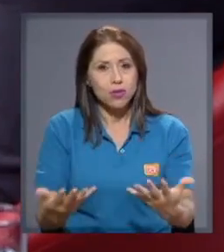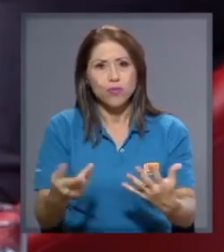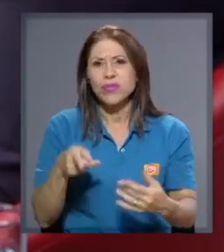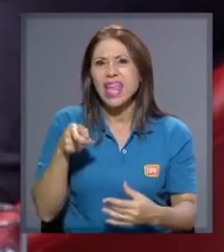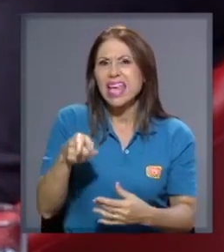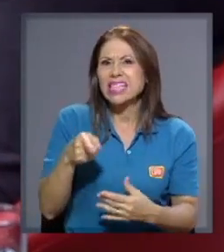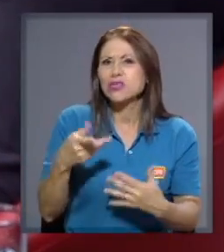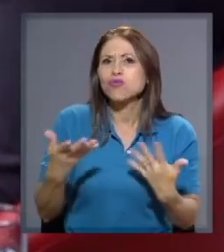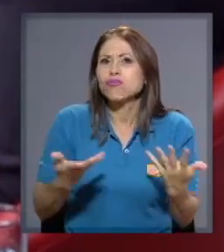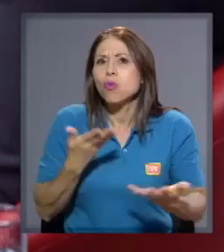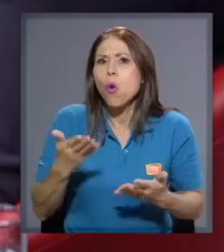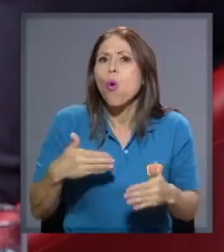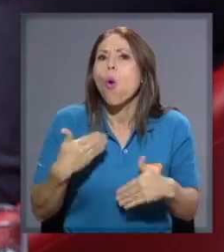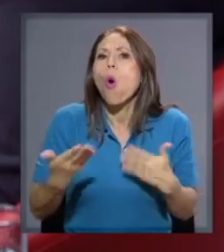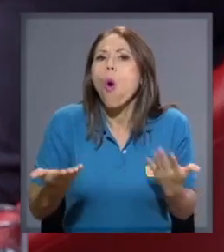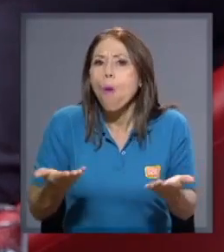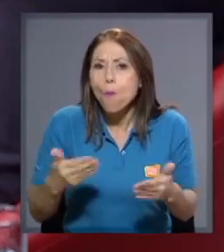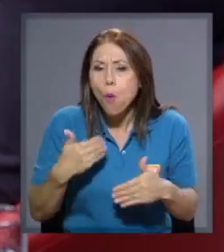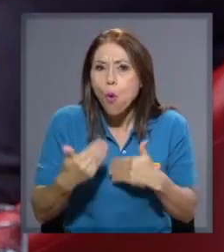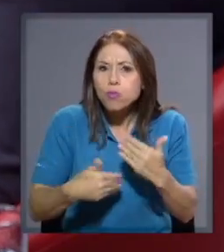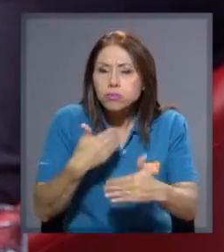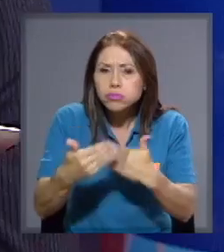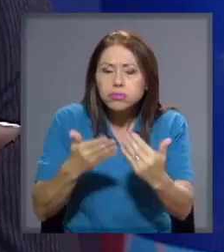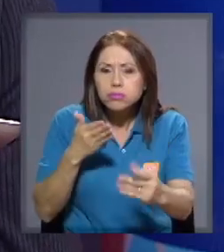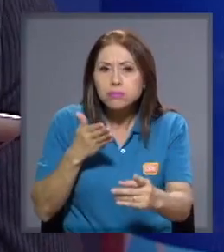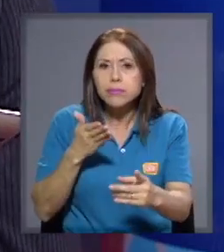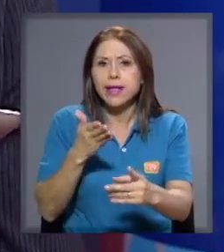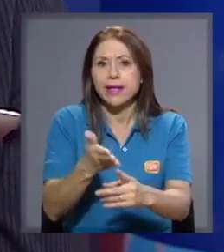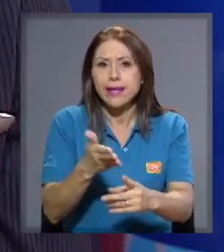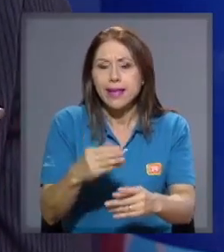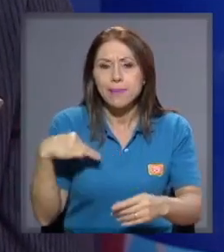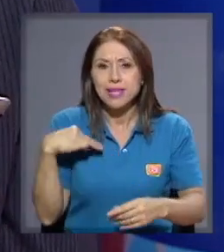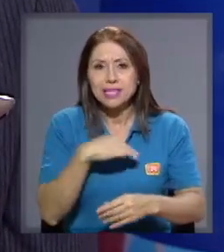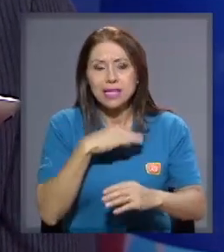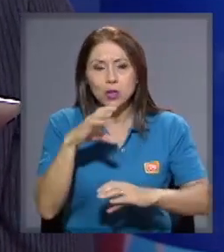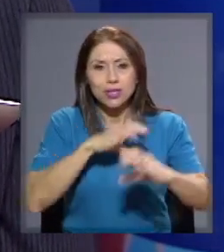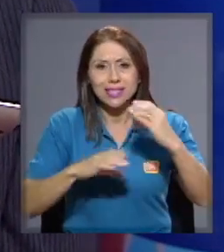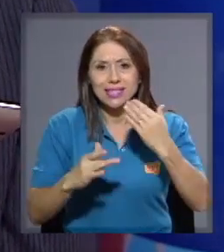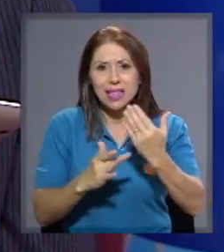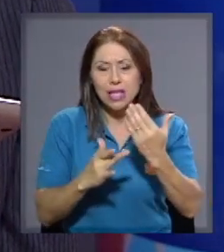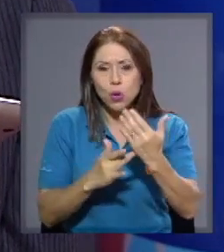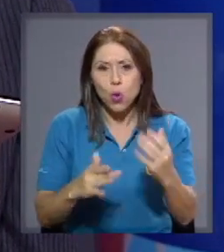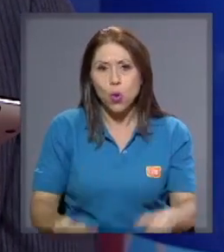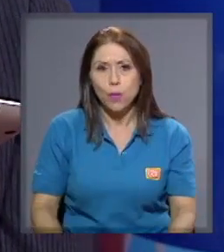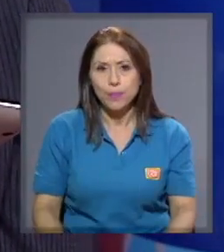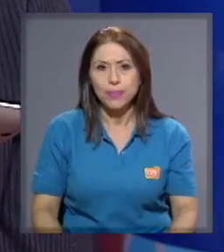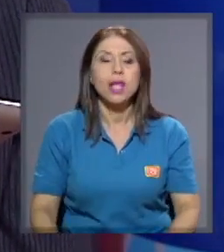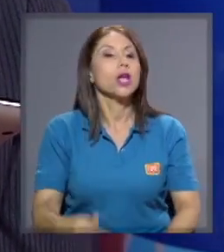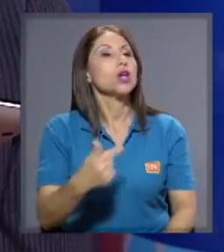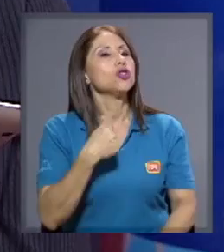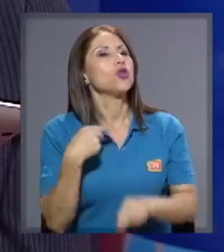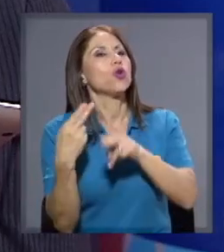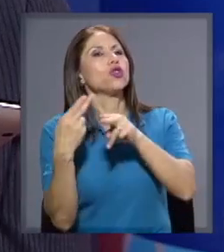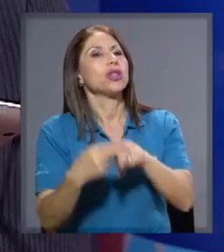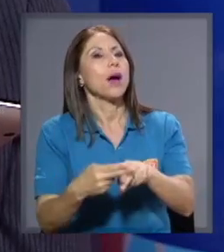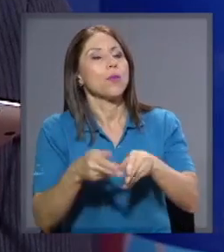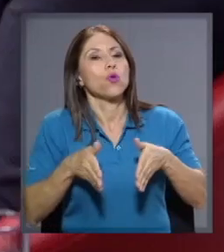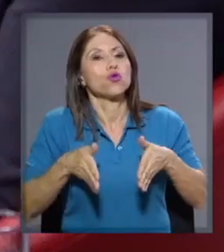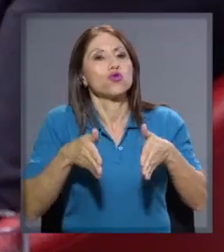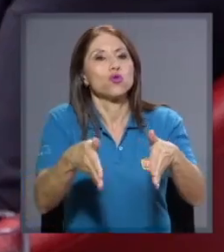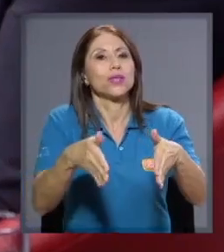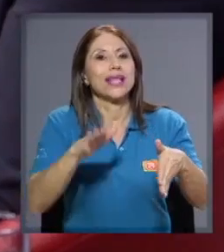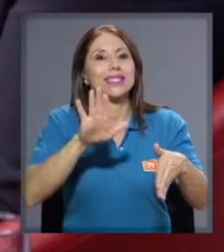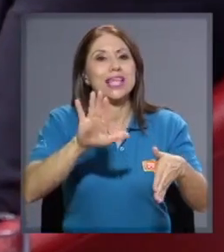este aspecto de esa línea de el ministerio de ciencia y tecnología yo llamo la ruta 5g